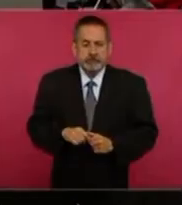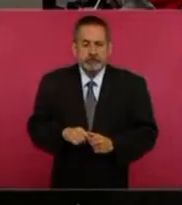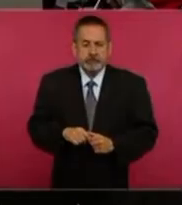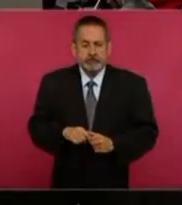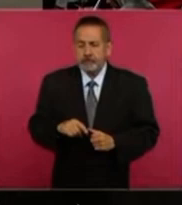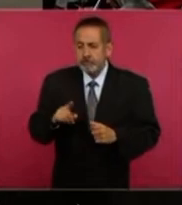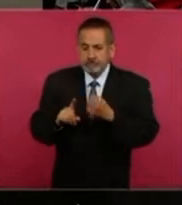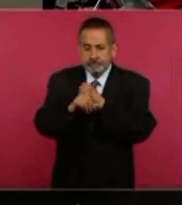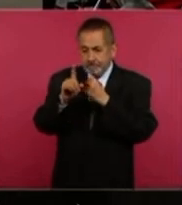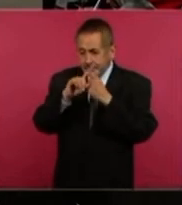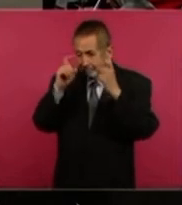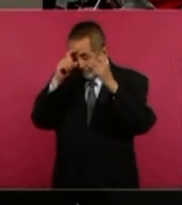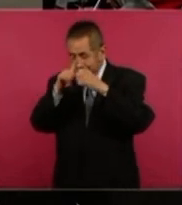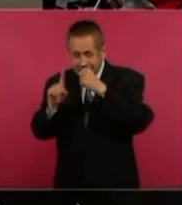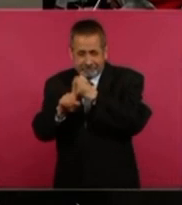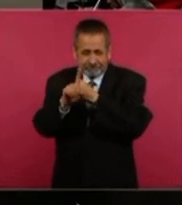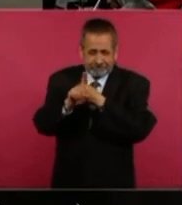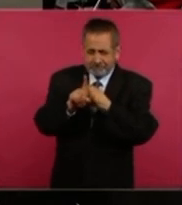conflictos,